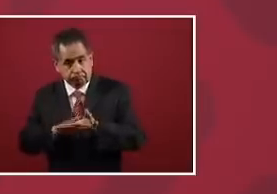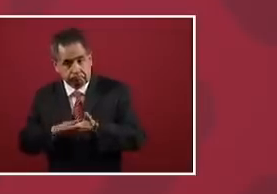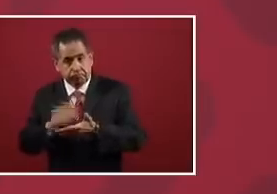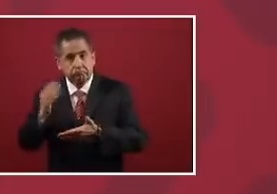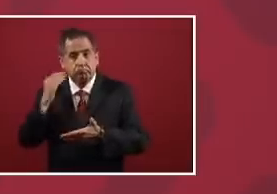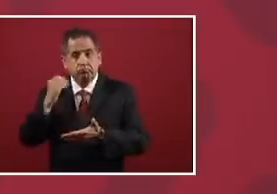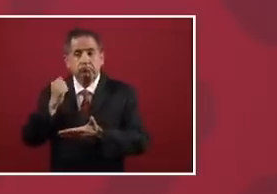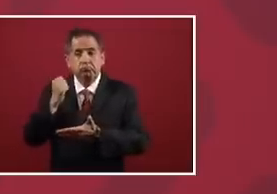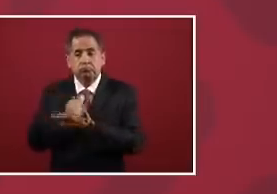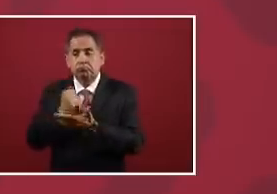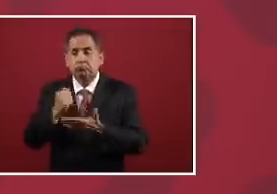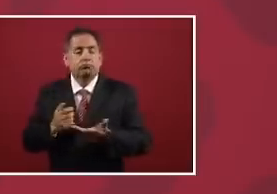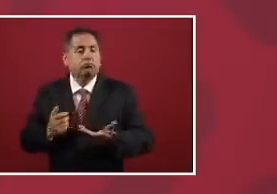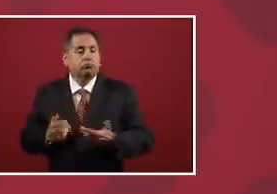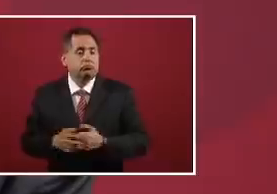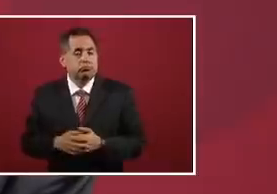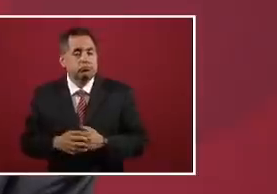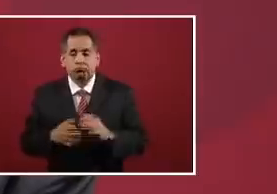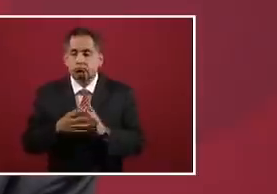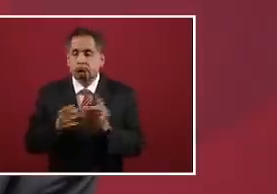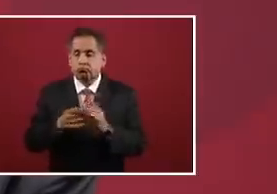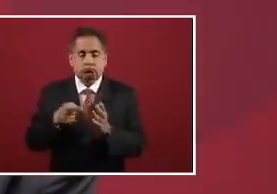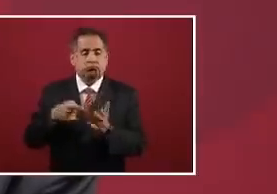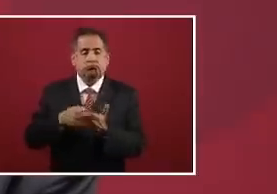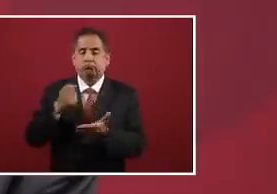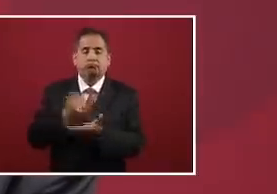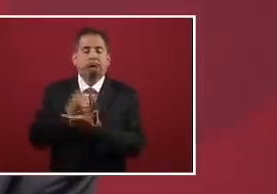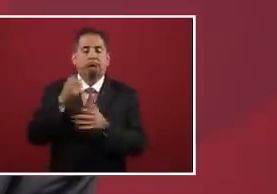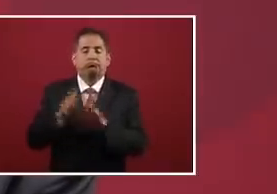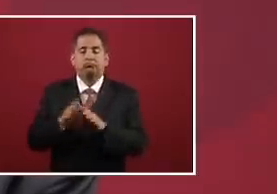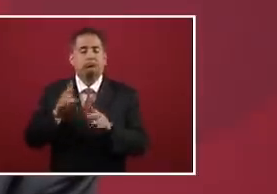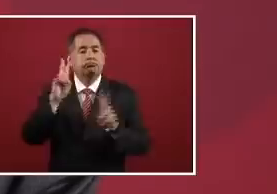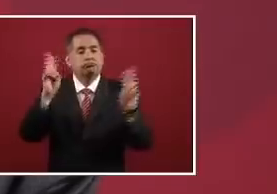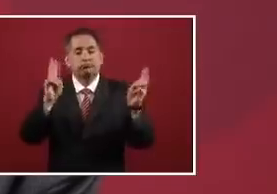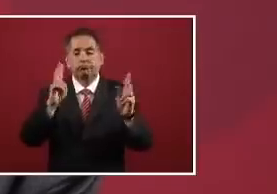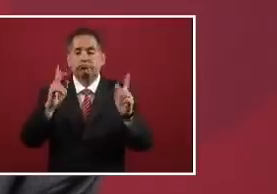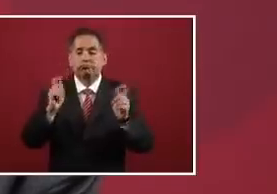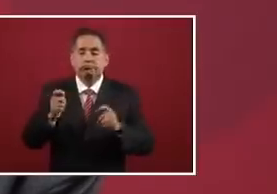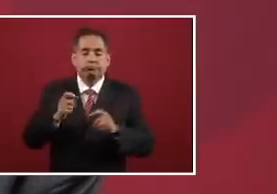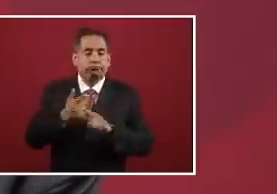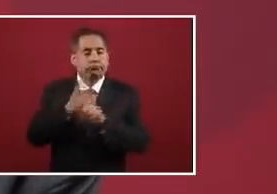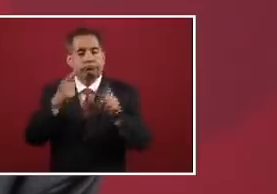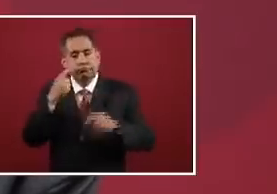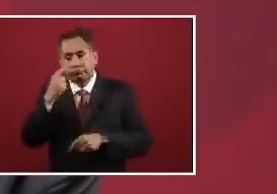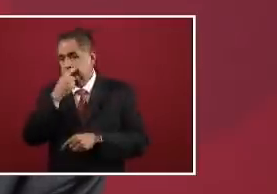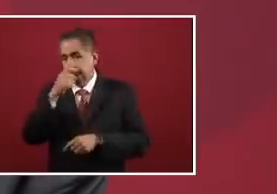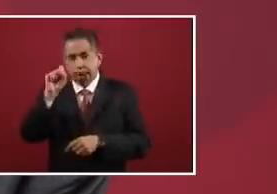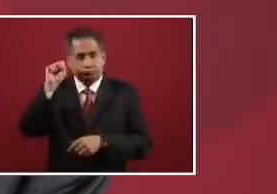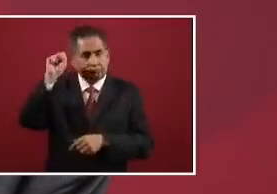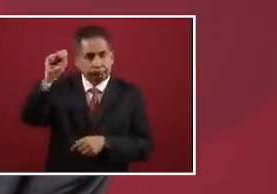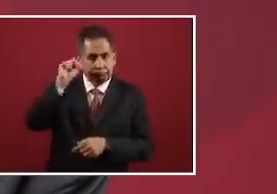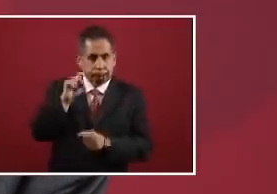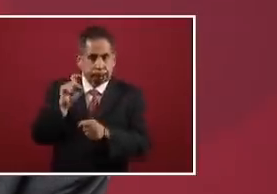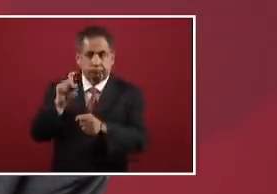aprobó, lo que tiene que ver con libertad y democracia sindical.